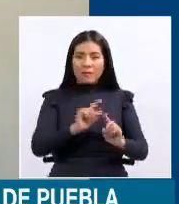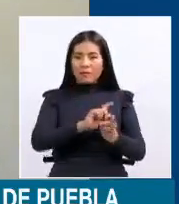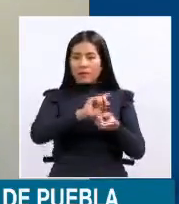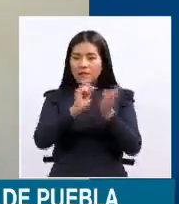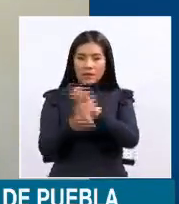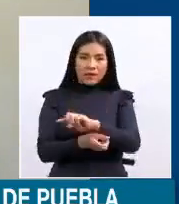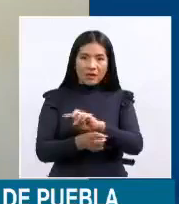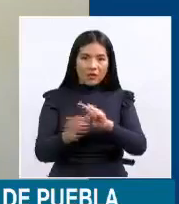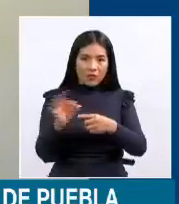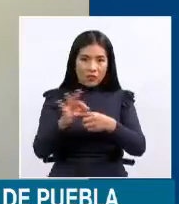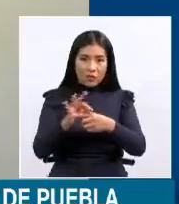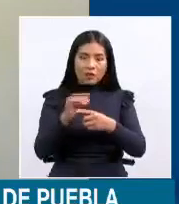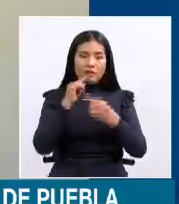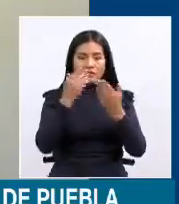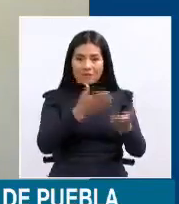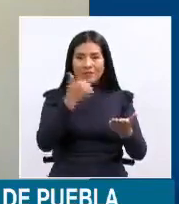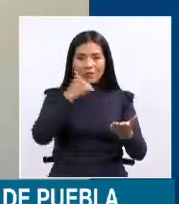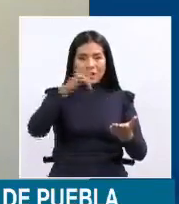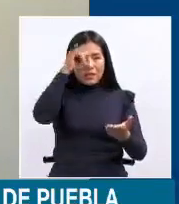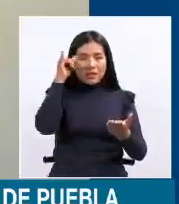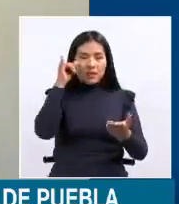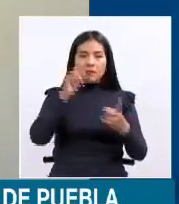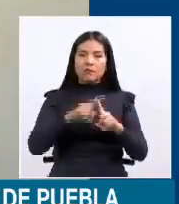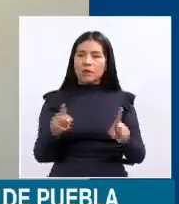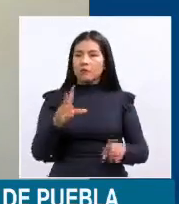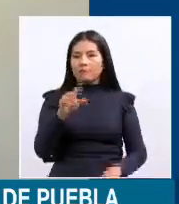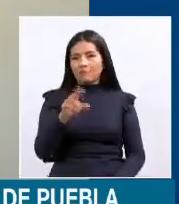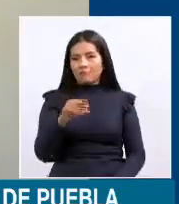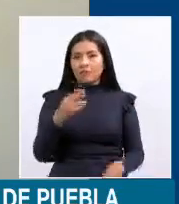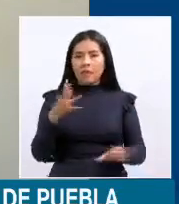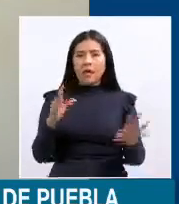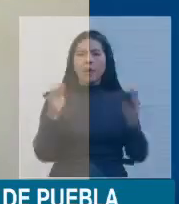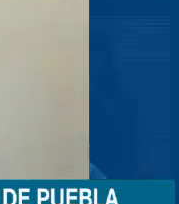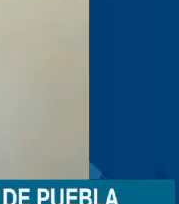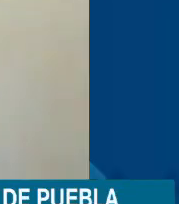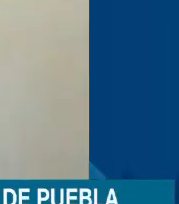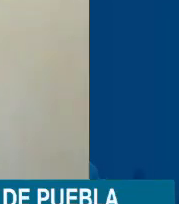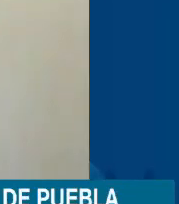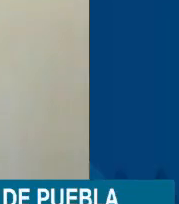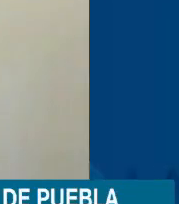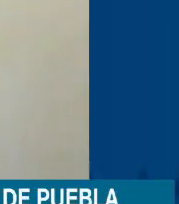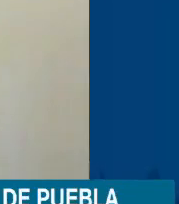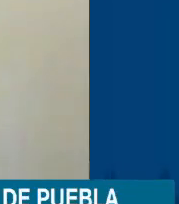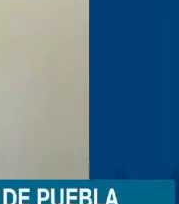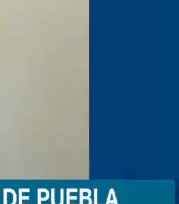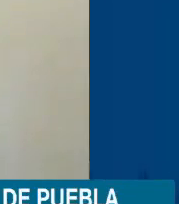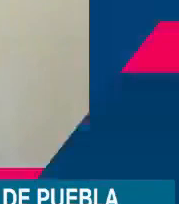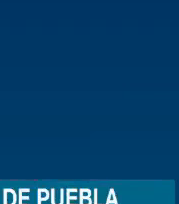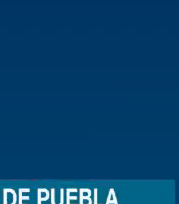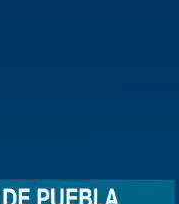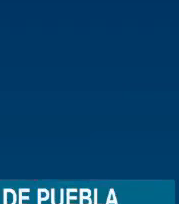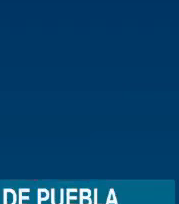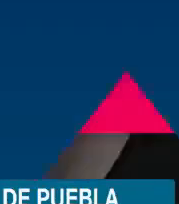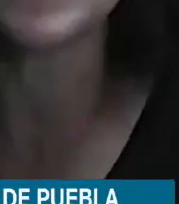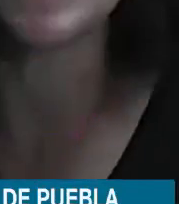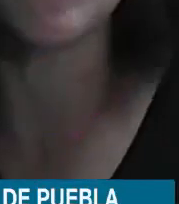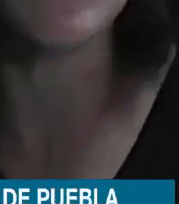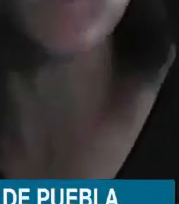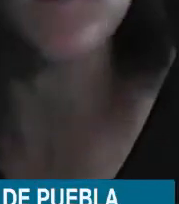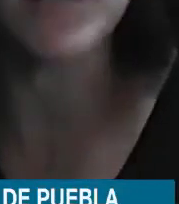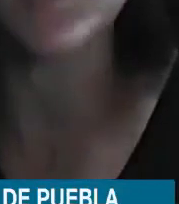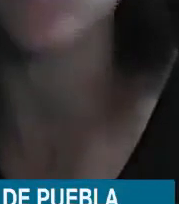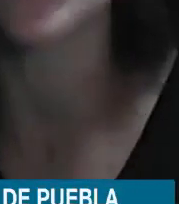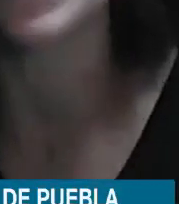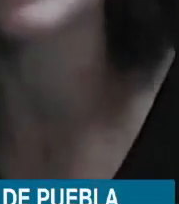hubiera sido Jeanine Áñez. Pero hubo varios informes de organismos internacionales, de universidades